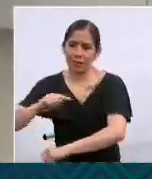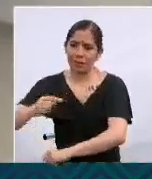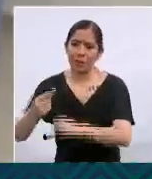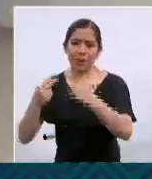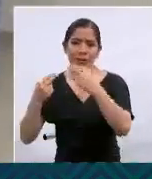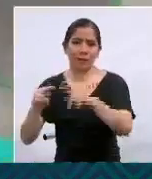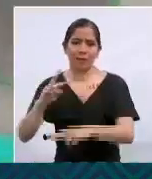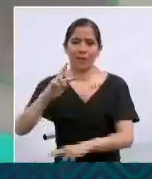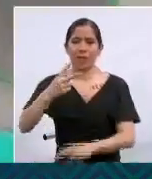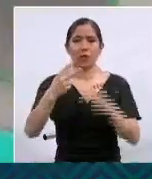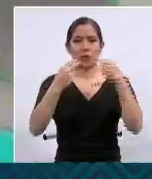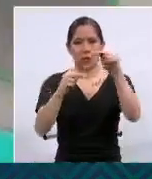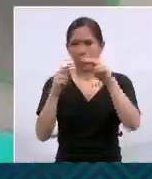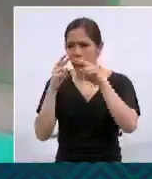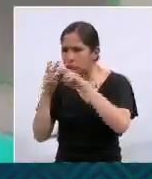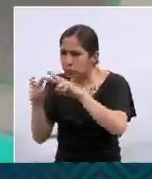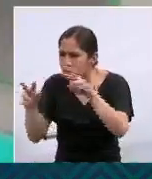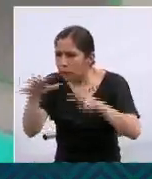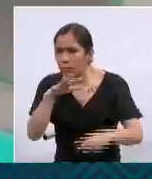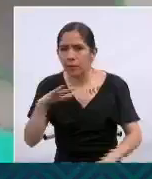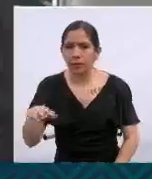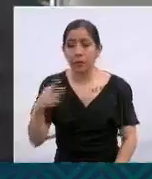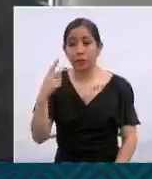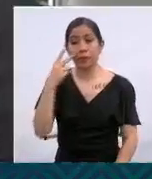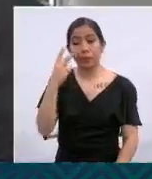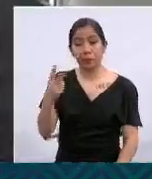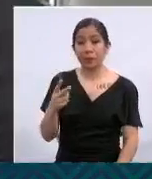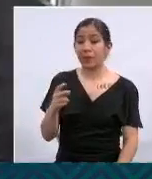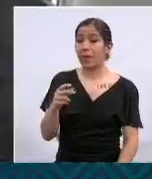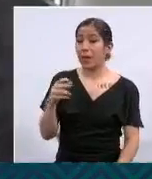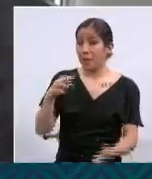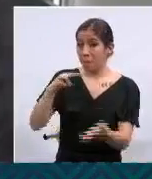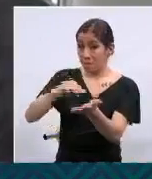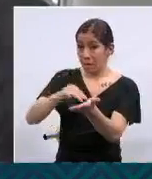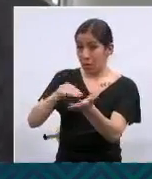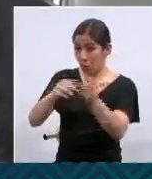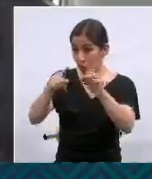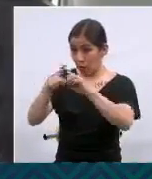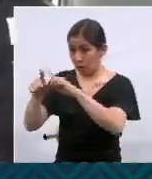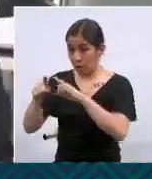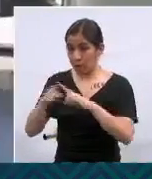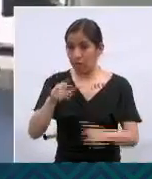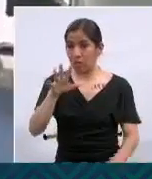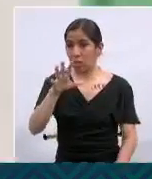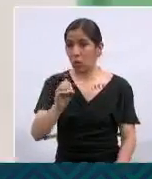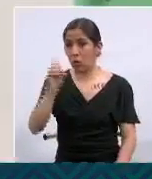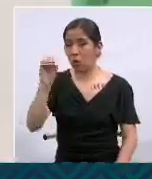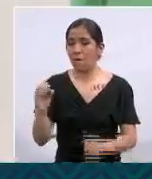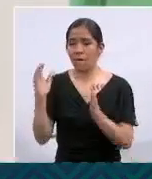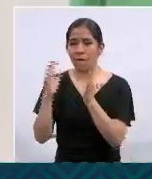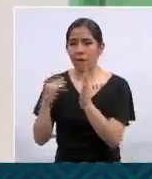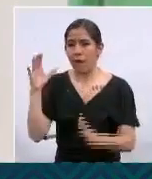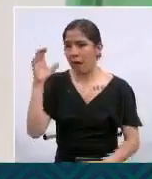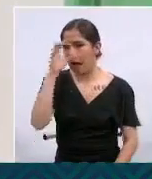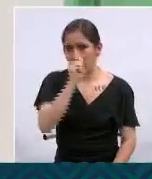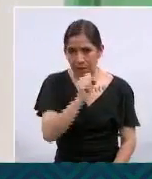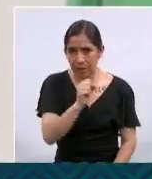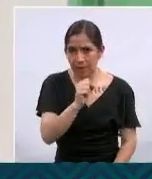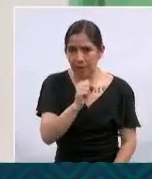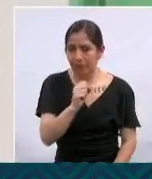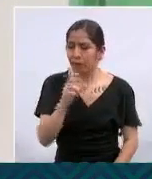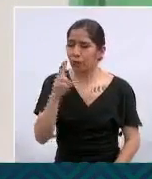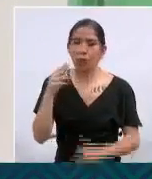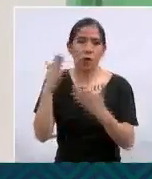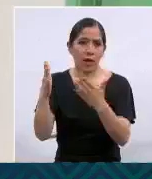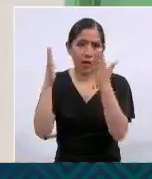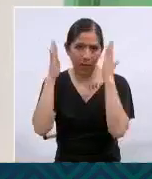cual se pudo evidenciar que el 50 por ciento de los médicos no estaban prestando servicio a la población estamos verificando de